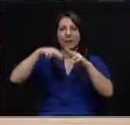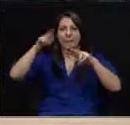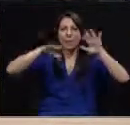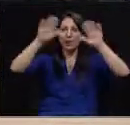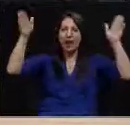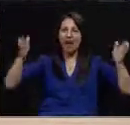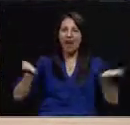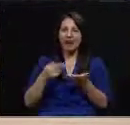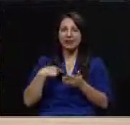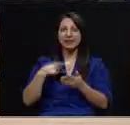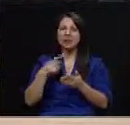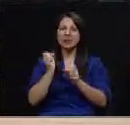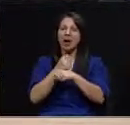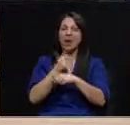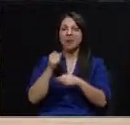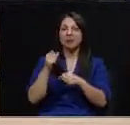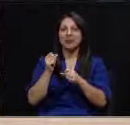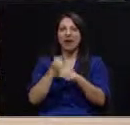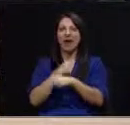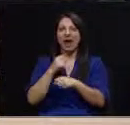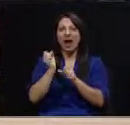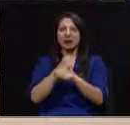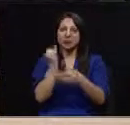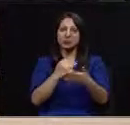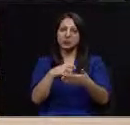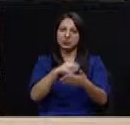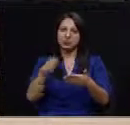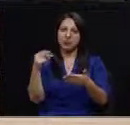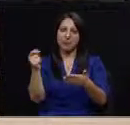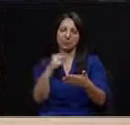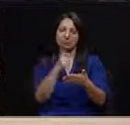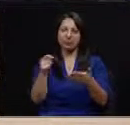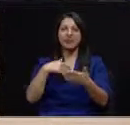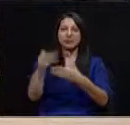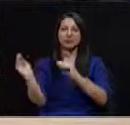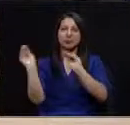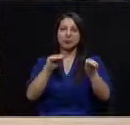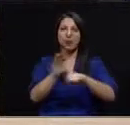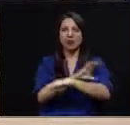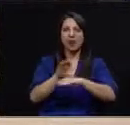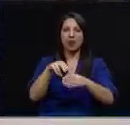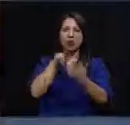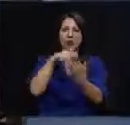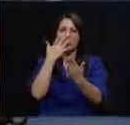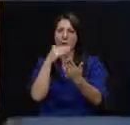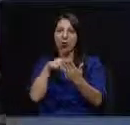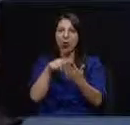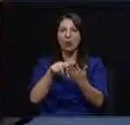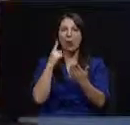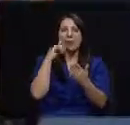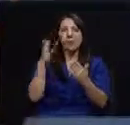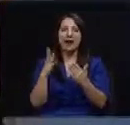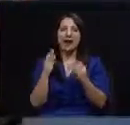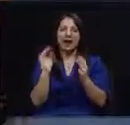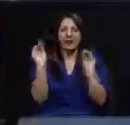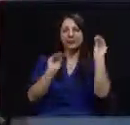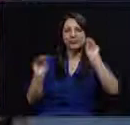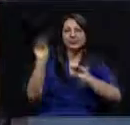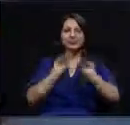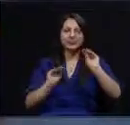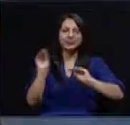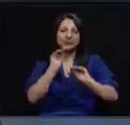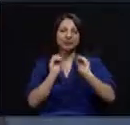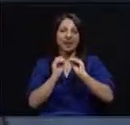mural. Entonces, le digo, te voy a hacer... Y a modo de bocetos, yo luego lo trabajé en la computadora, lo coloreé en la computadora como para darle